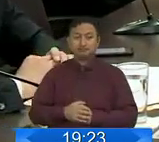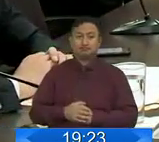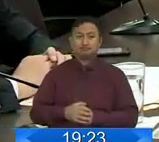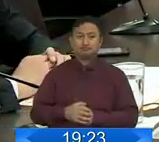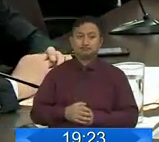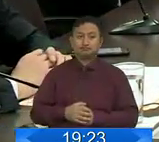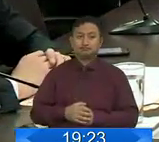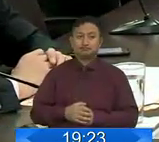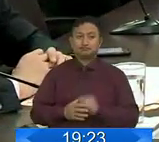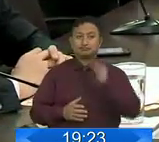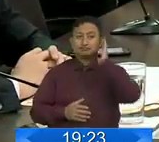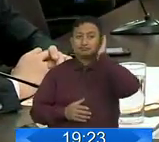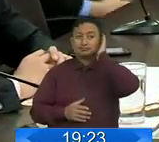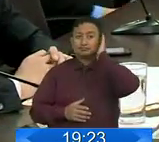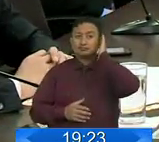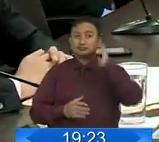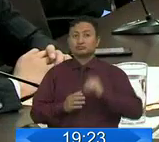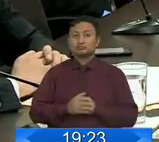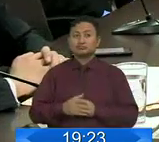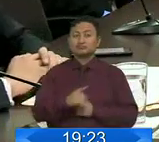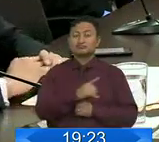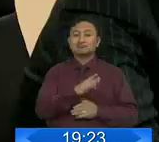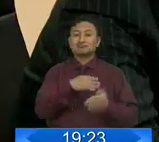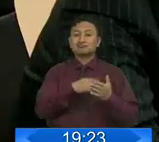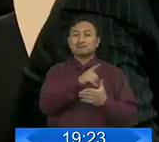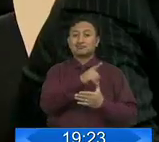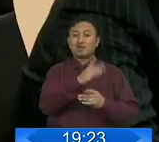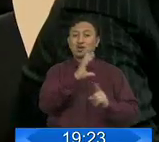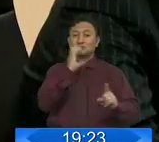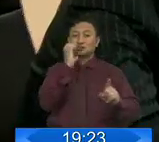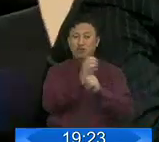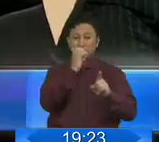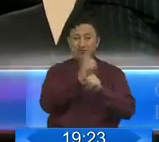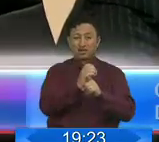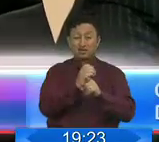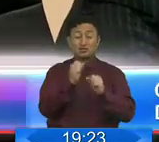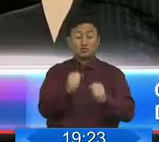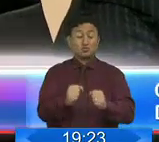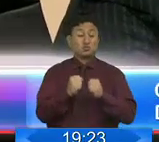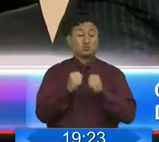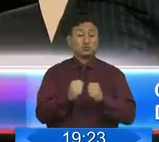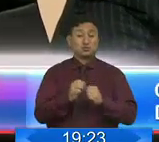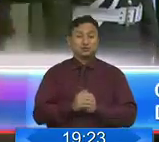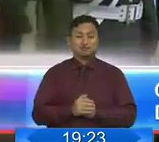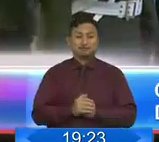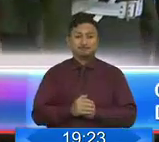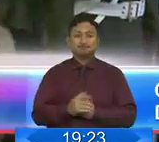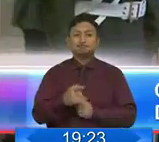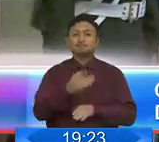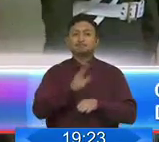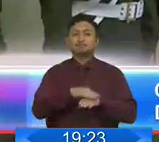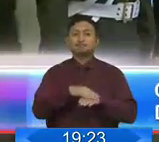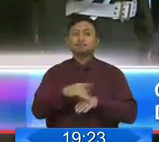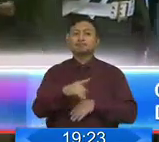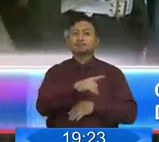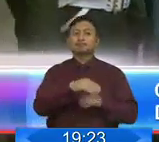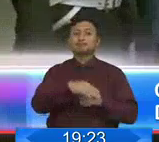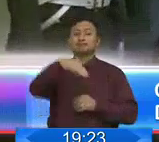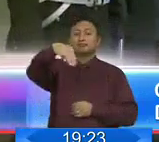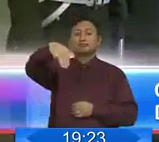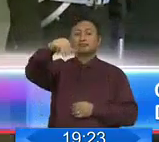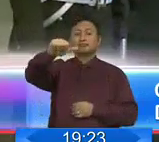En los últimos días, las críticas en contra del Consejo de Participación han sido fuertes, especialmente por la designación de María del